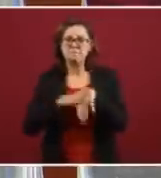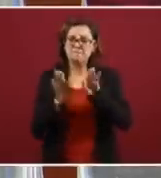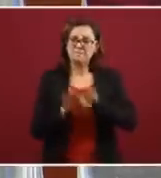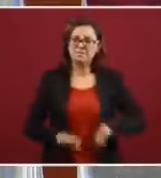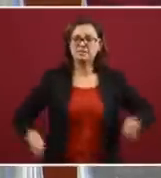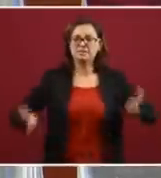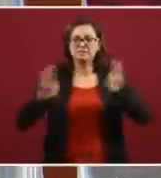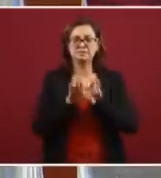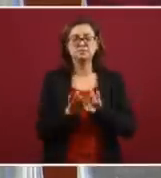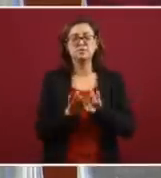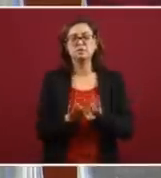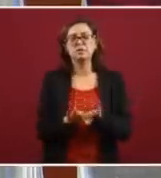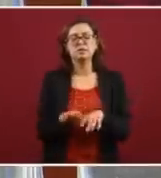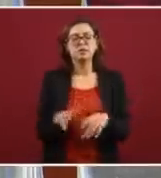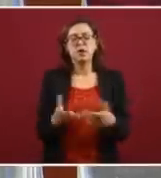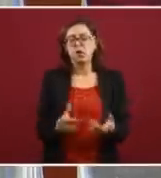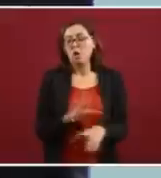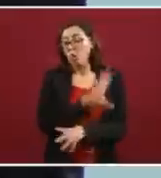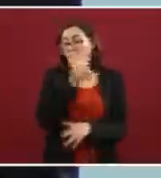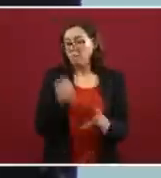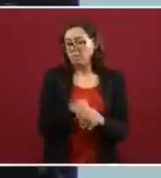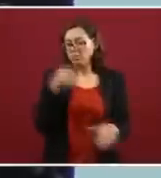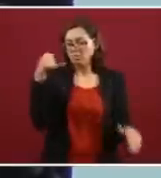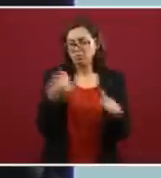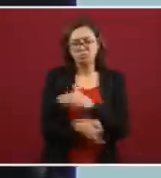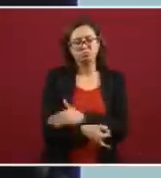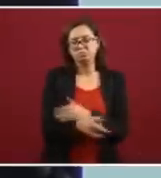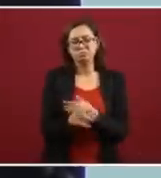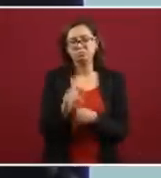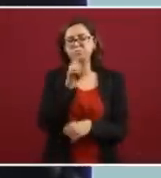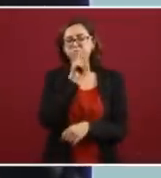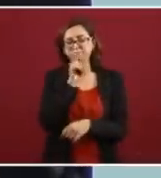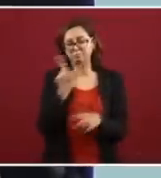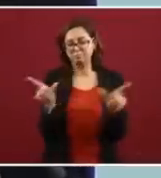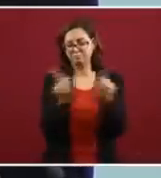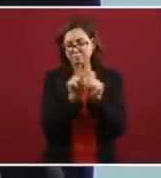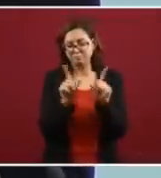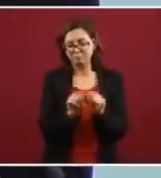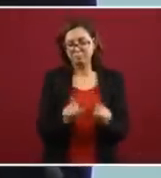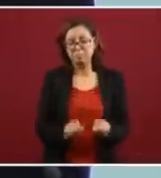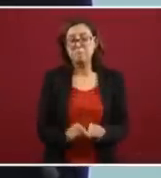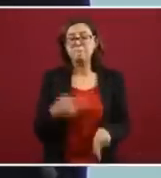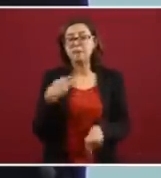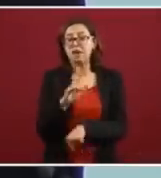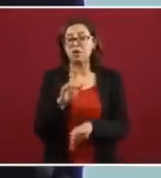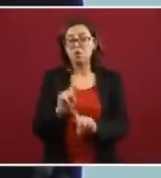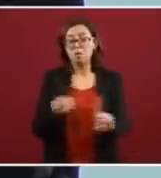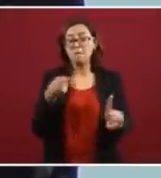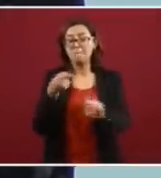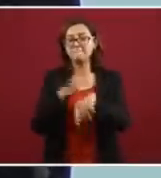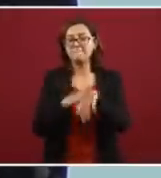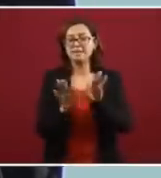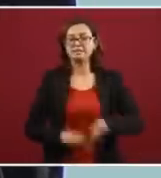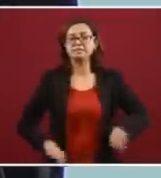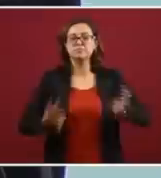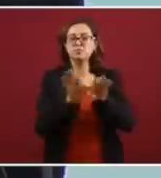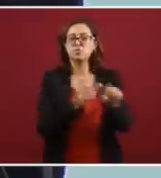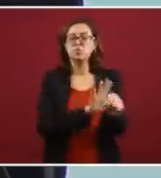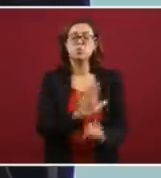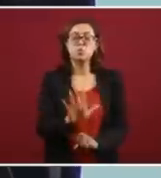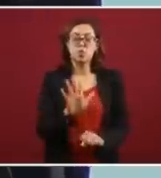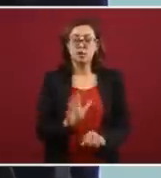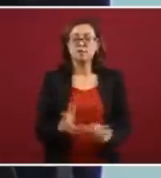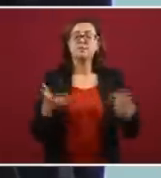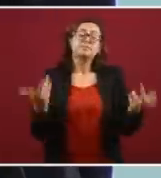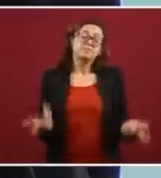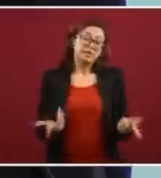es exhaustiva la presentación. Lo más importante es que nuestro proyecto de seguridad pública